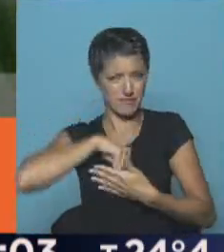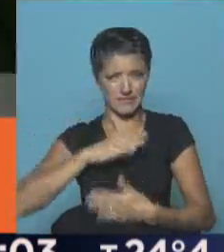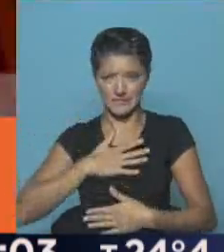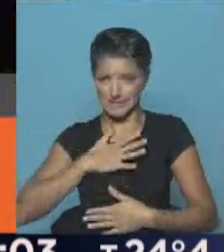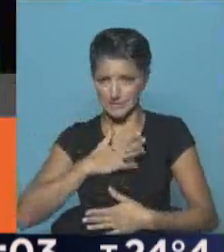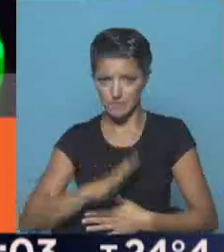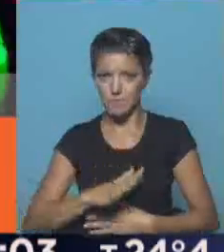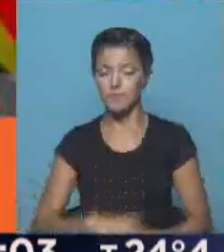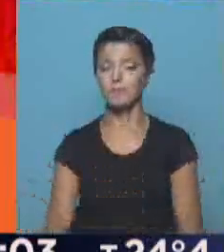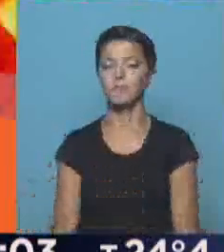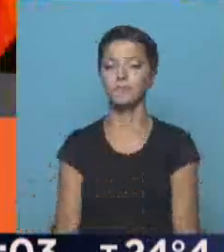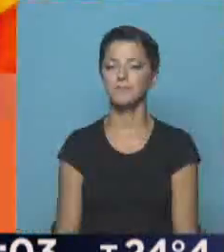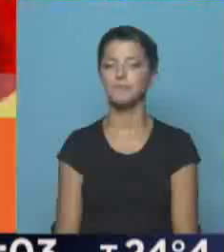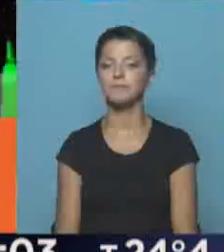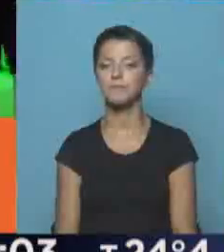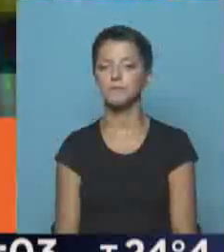por mis venas.